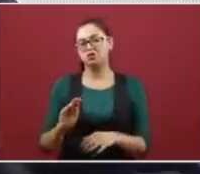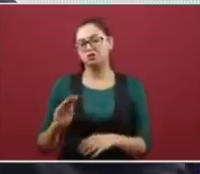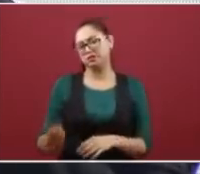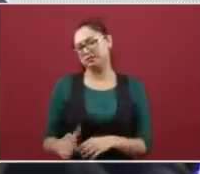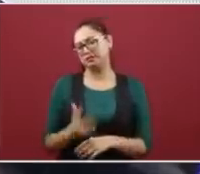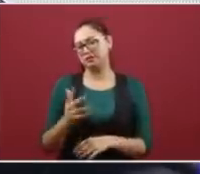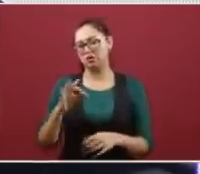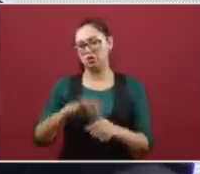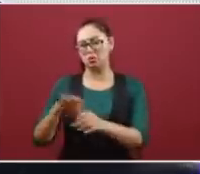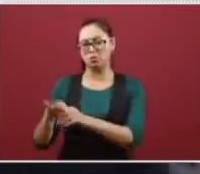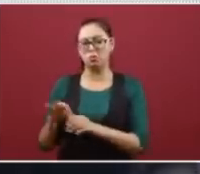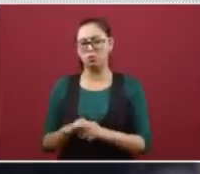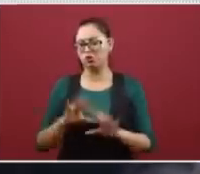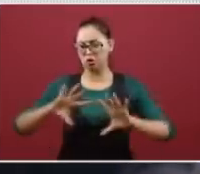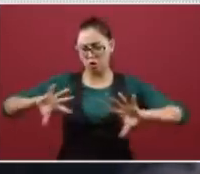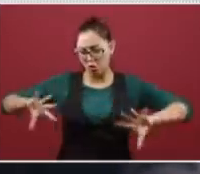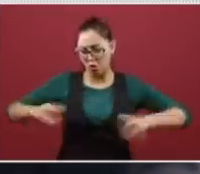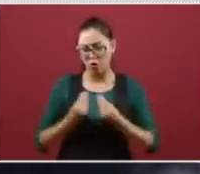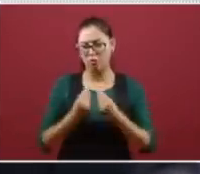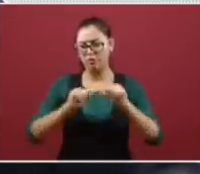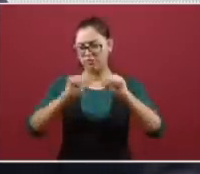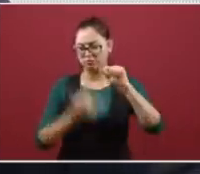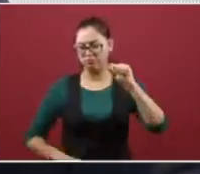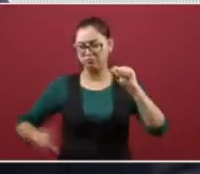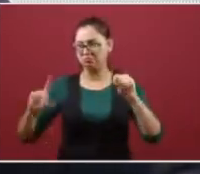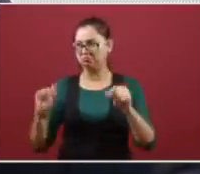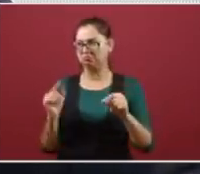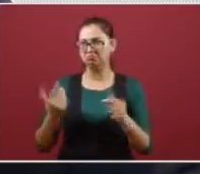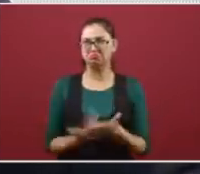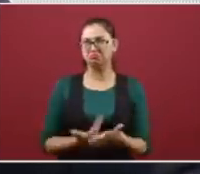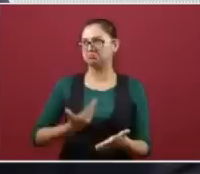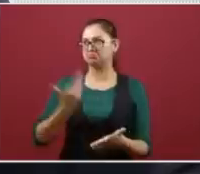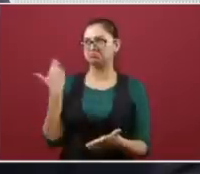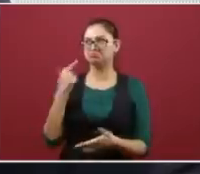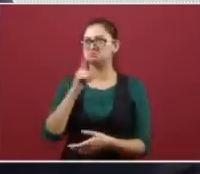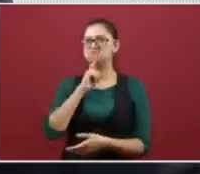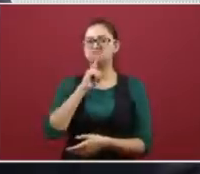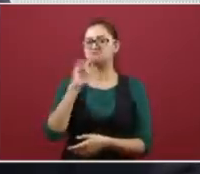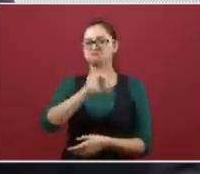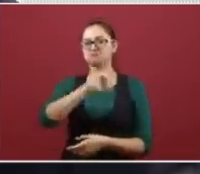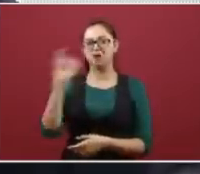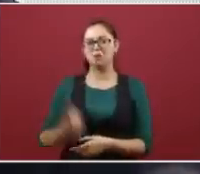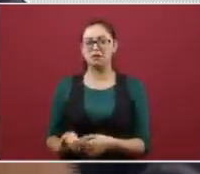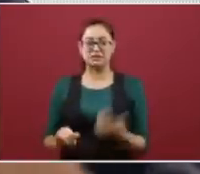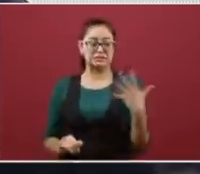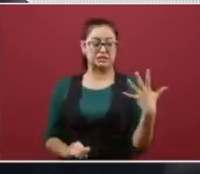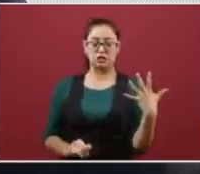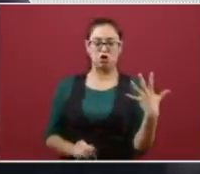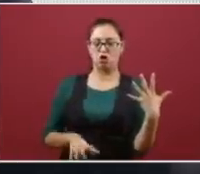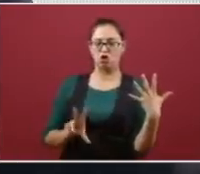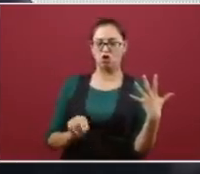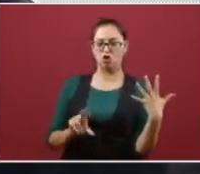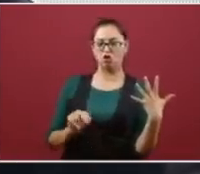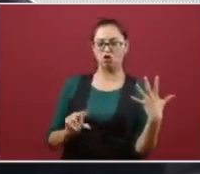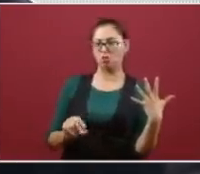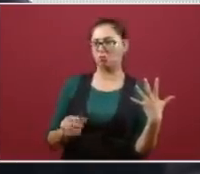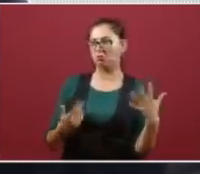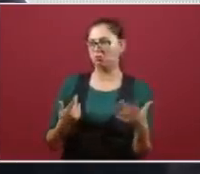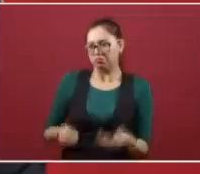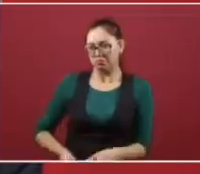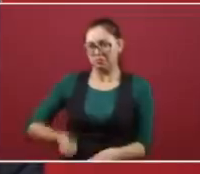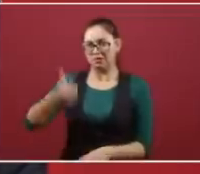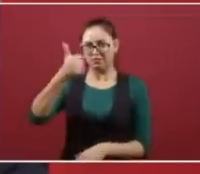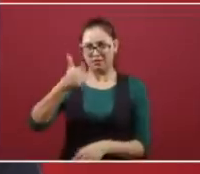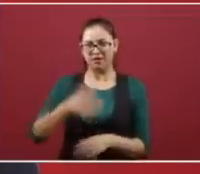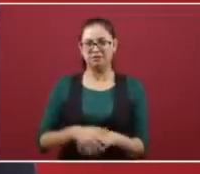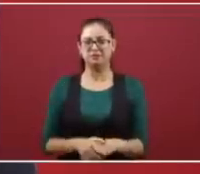legisladores los mismos federales que locales de todo el país y con solamente cinco en contra adicionalmente un dato que resulta